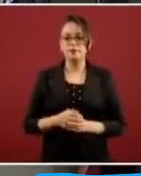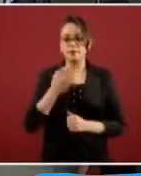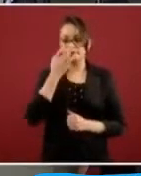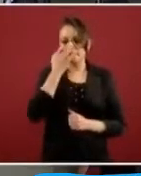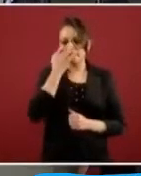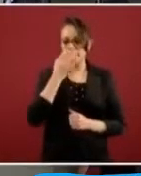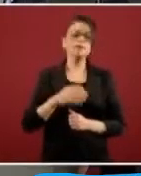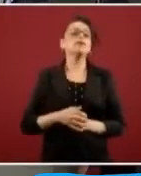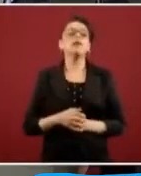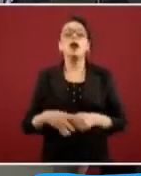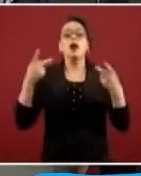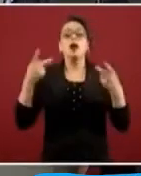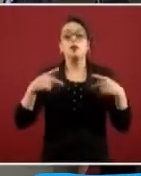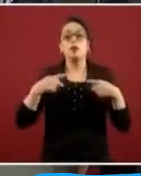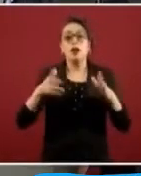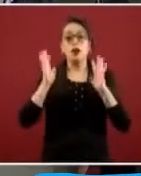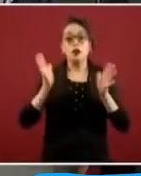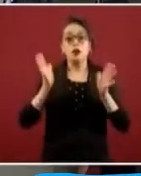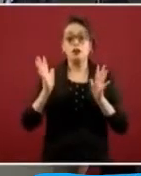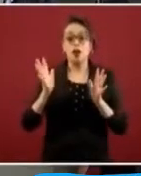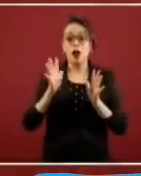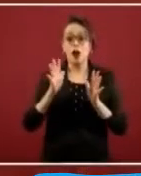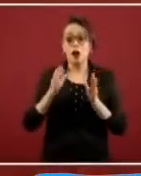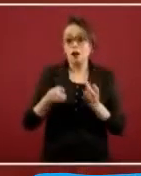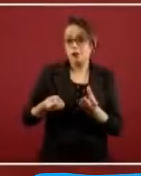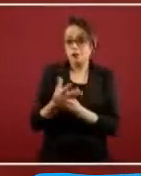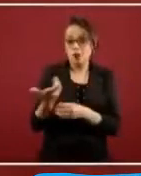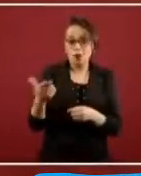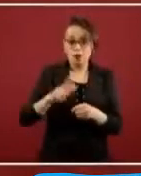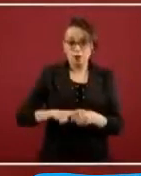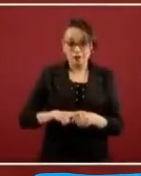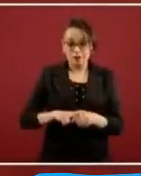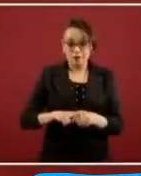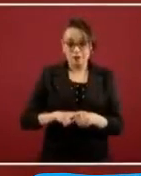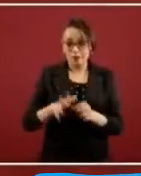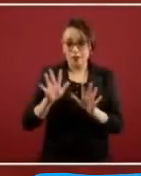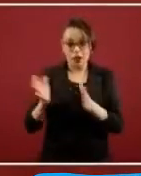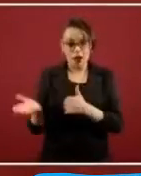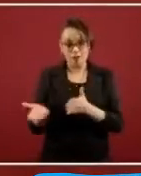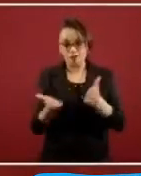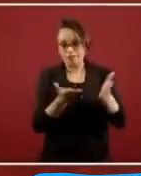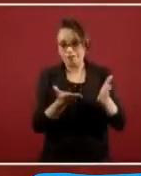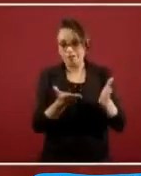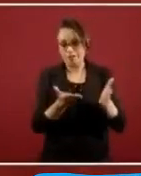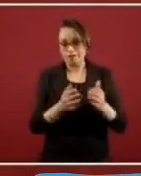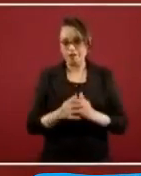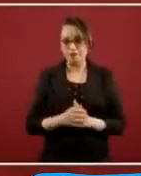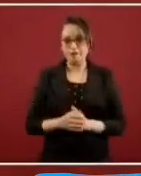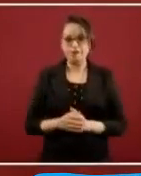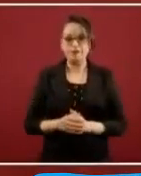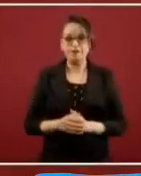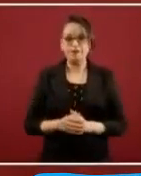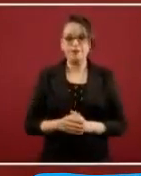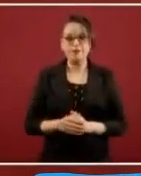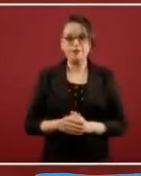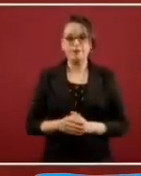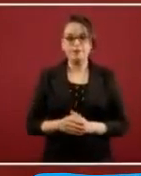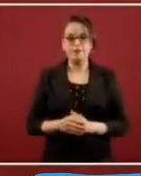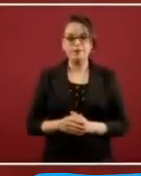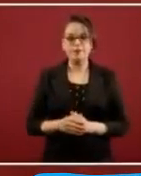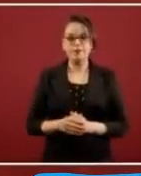Los pacientes dados de alta, el quien ya se dio de alta, quien ya entró en recuperación, no, la colega de las rayitas,